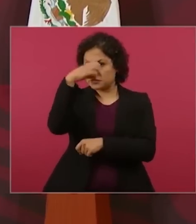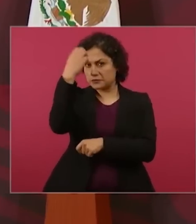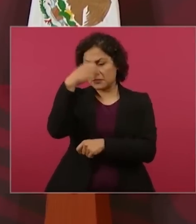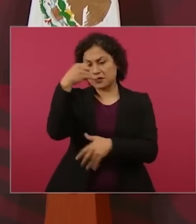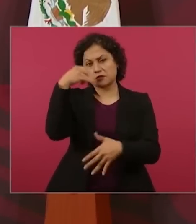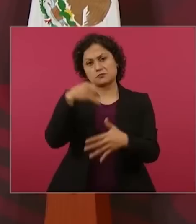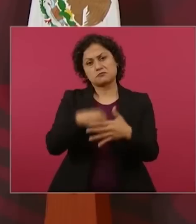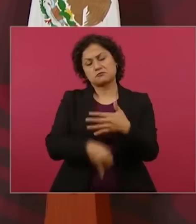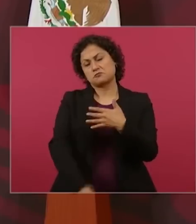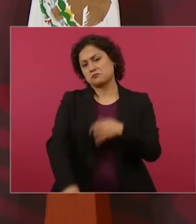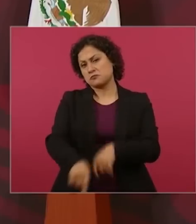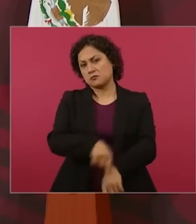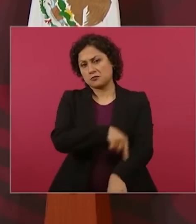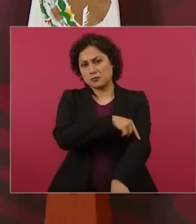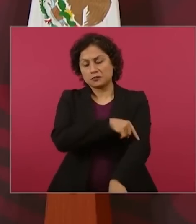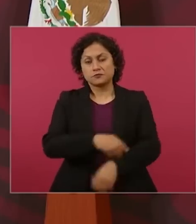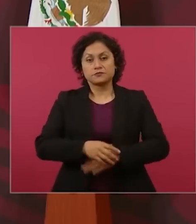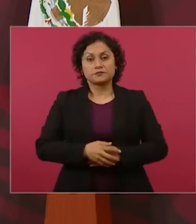en